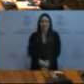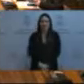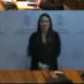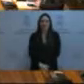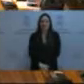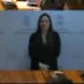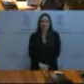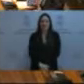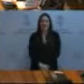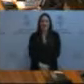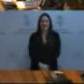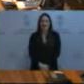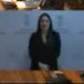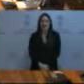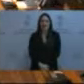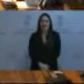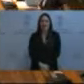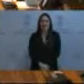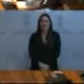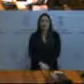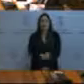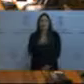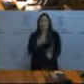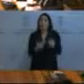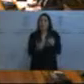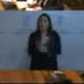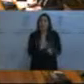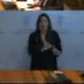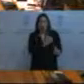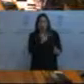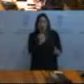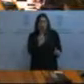Bueno, como estamos viendo esta mañana, pues